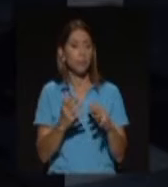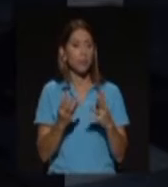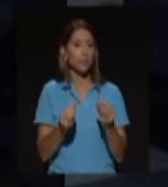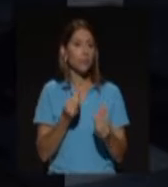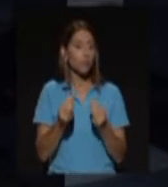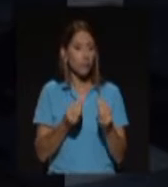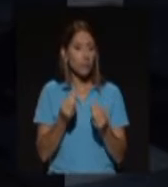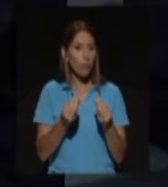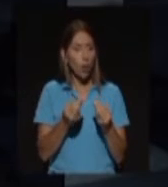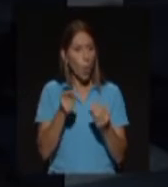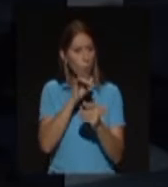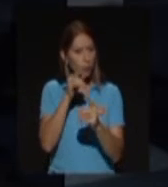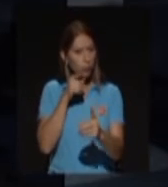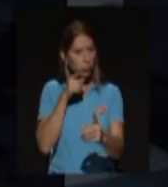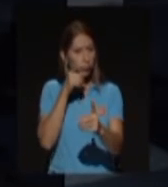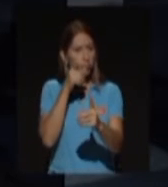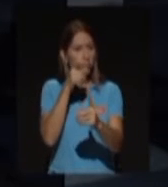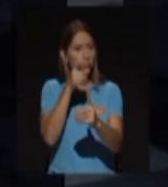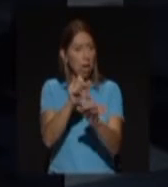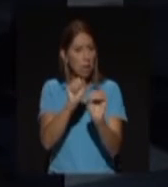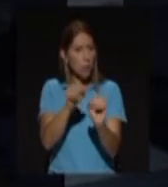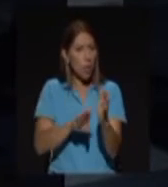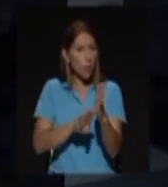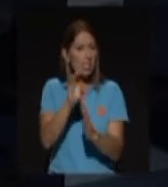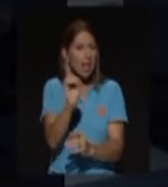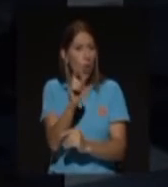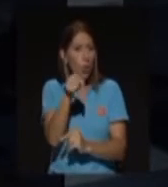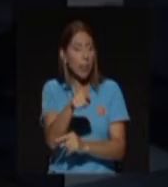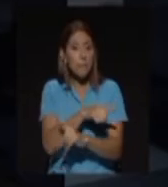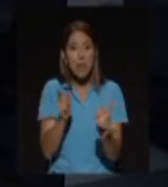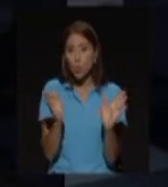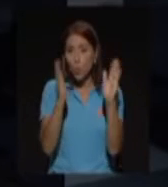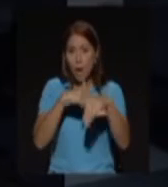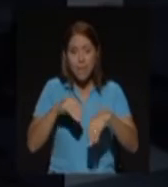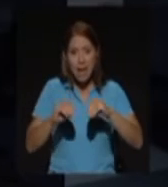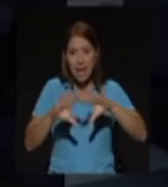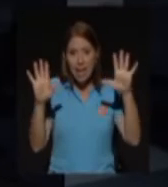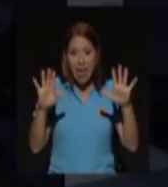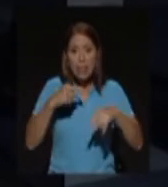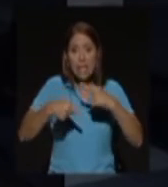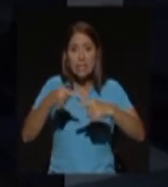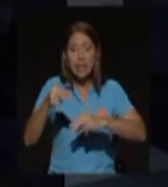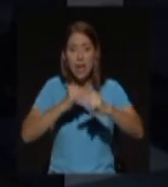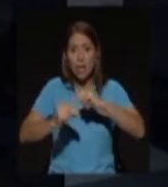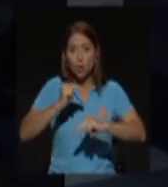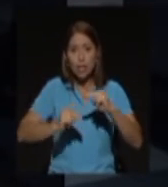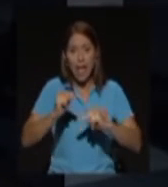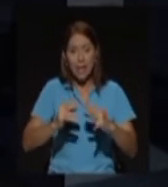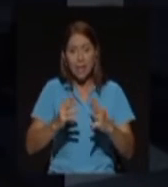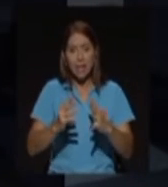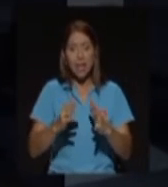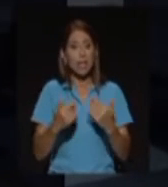había líneas de hacia dónde se podía progresar, pero ni siquiera había claridad de que se iba a negociar, y menos los esquemas.